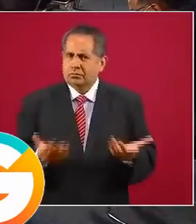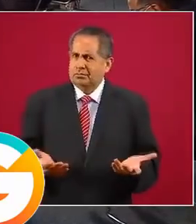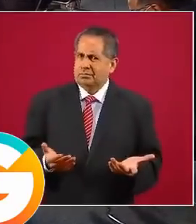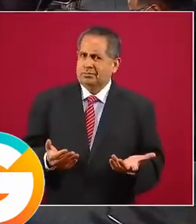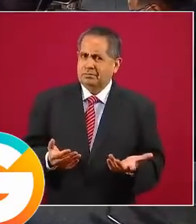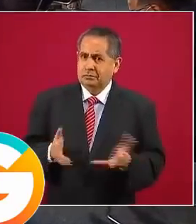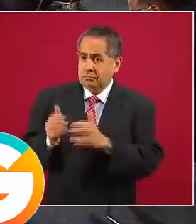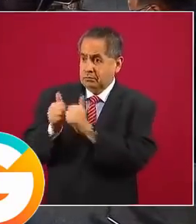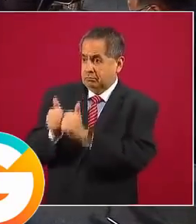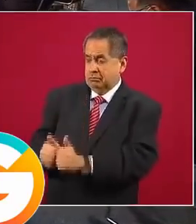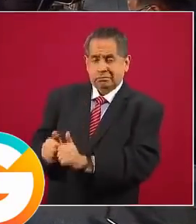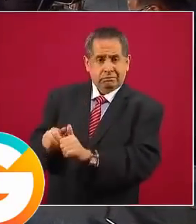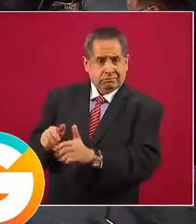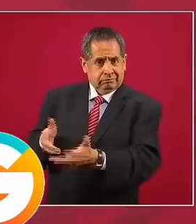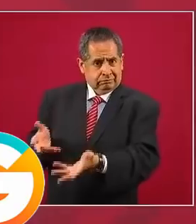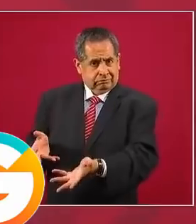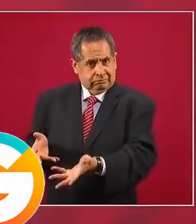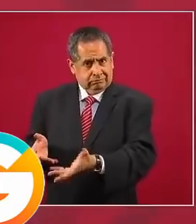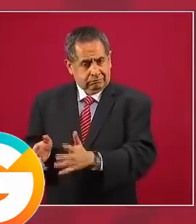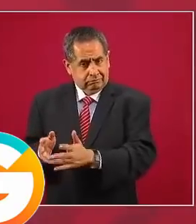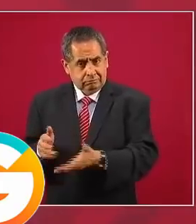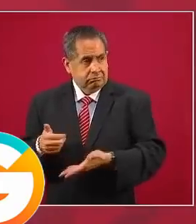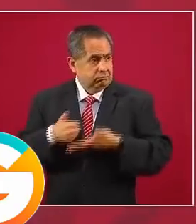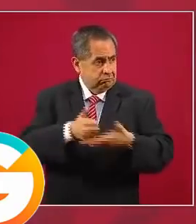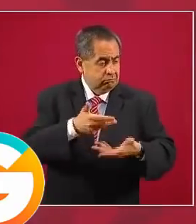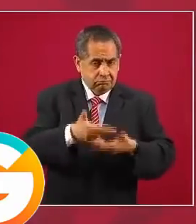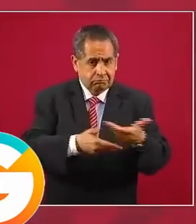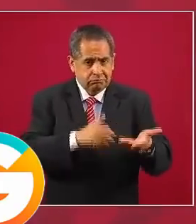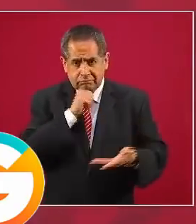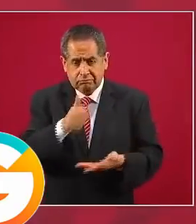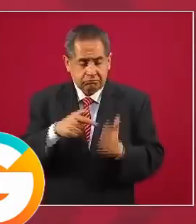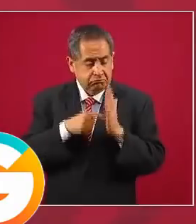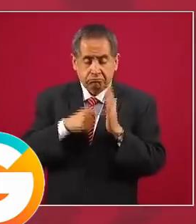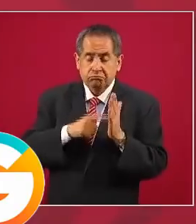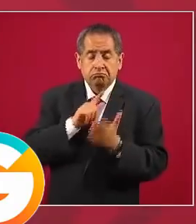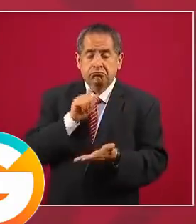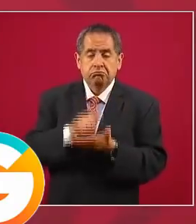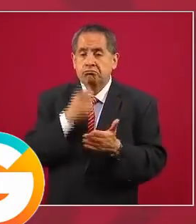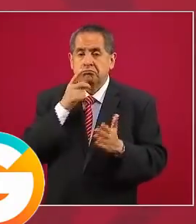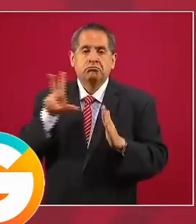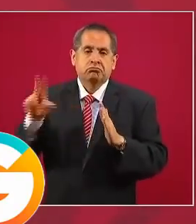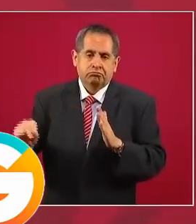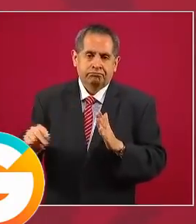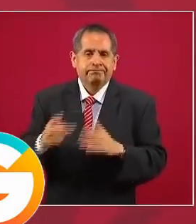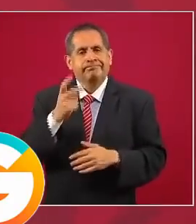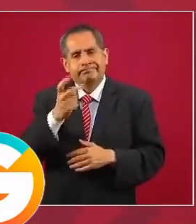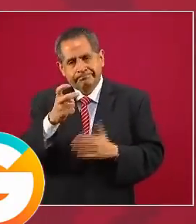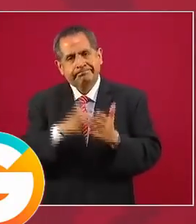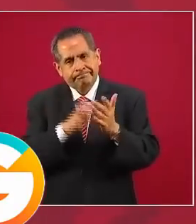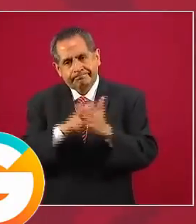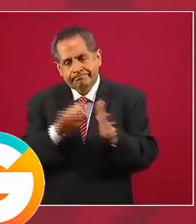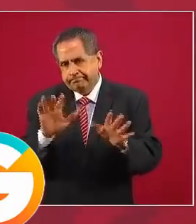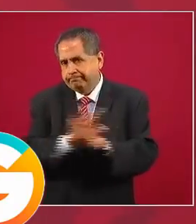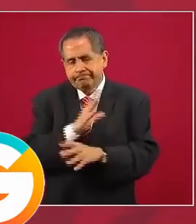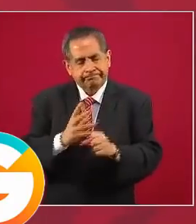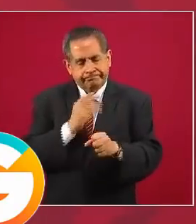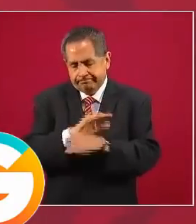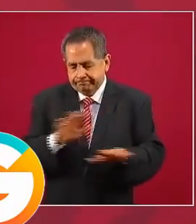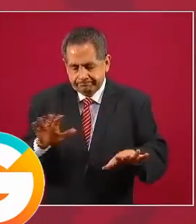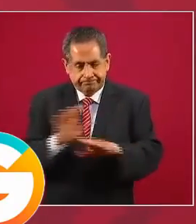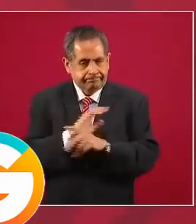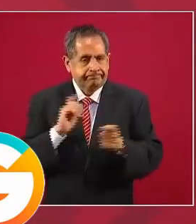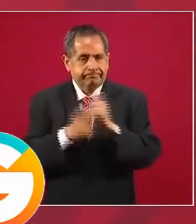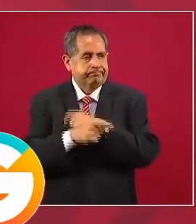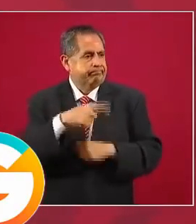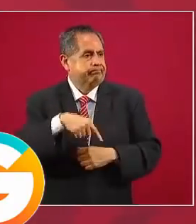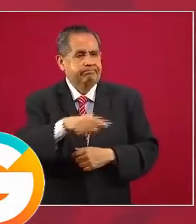utilizarlos, ponerlos al servicio de una demanda sentida